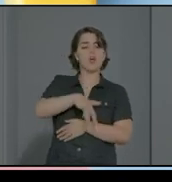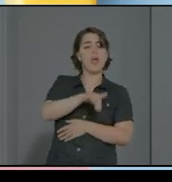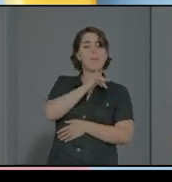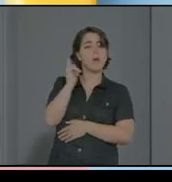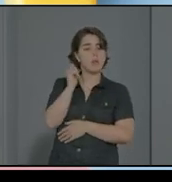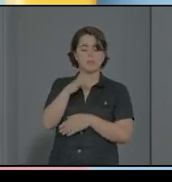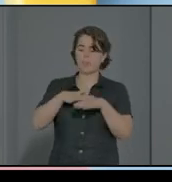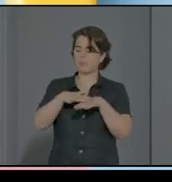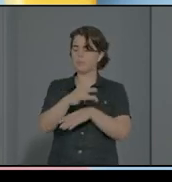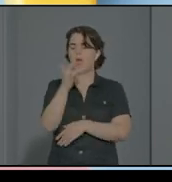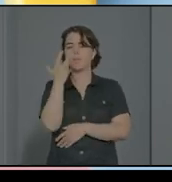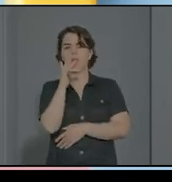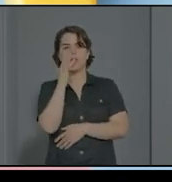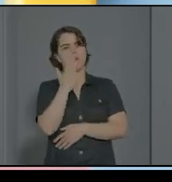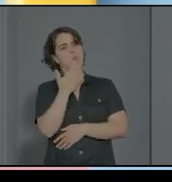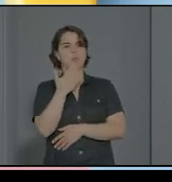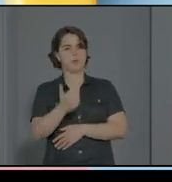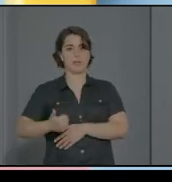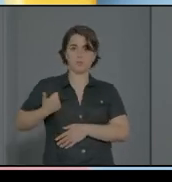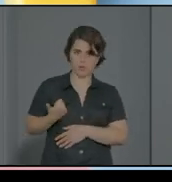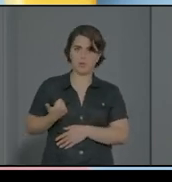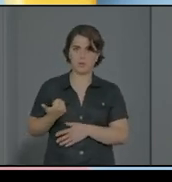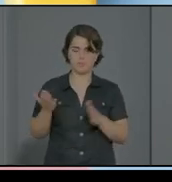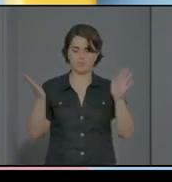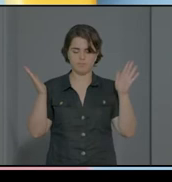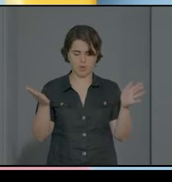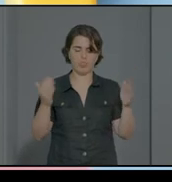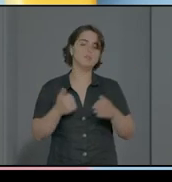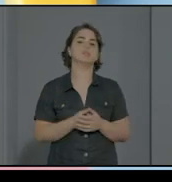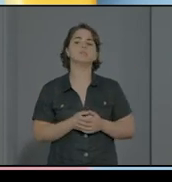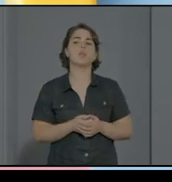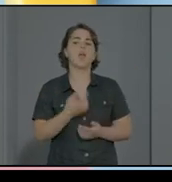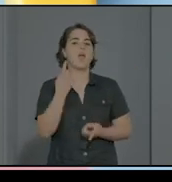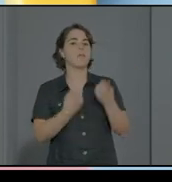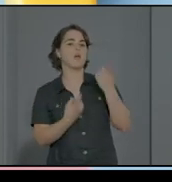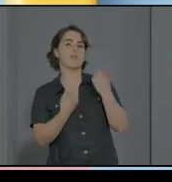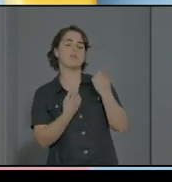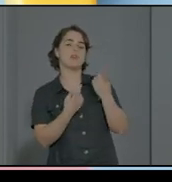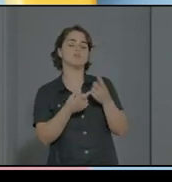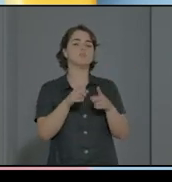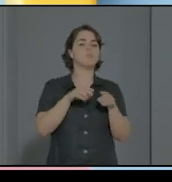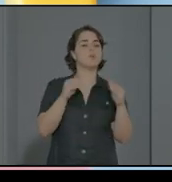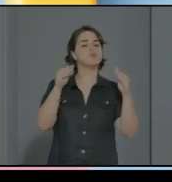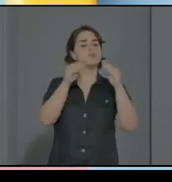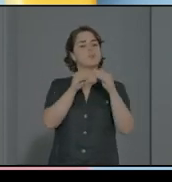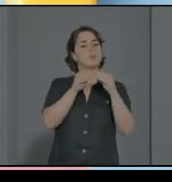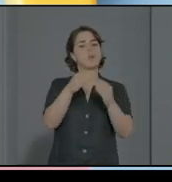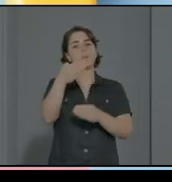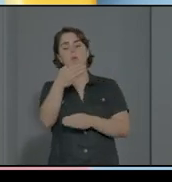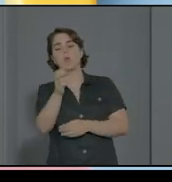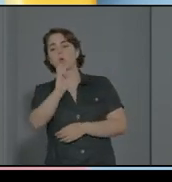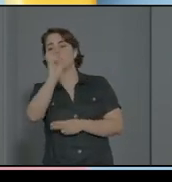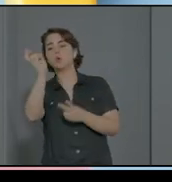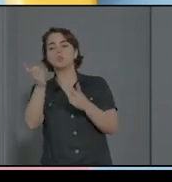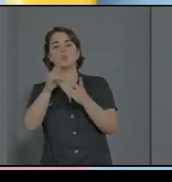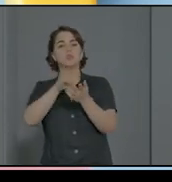un poco casuales. Es decir, a veces hay una sincronía tipo B, otras veces hay una